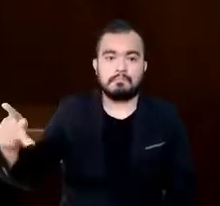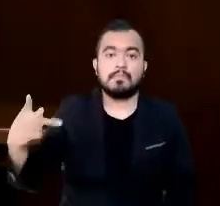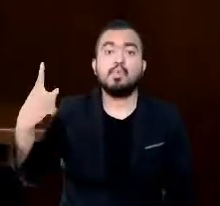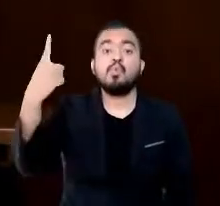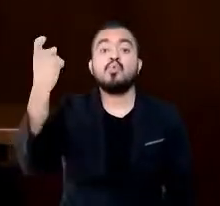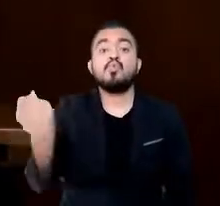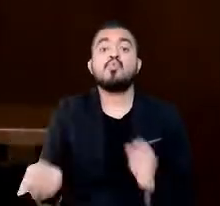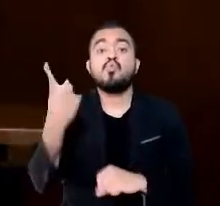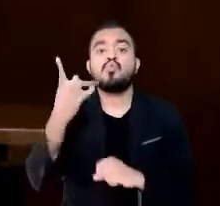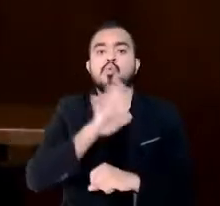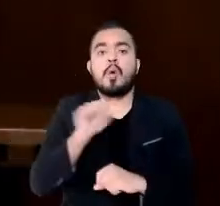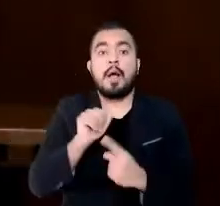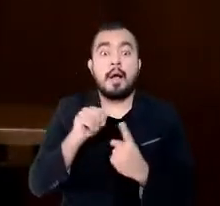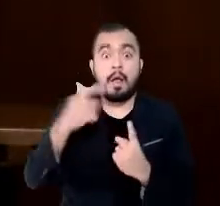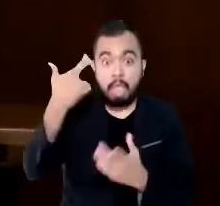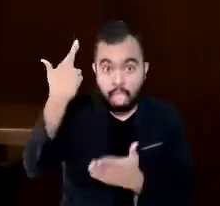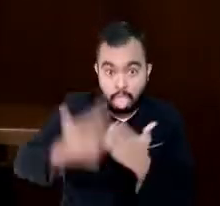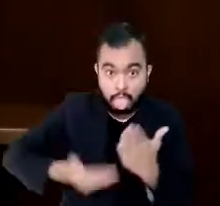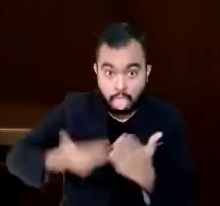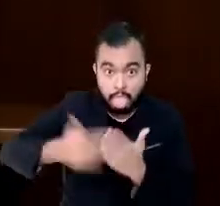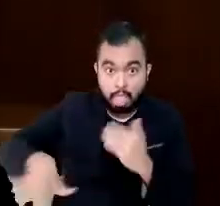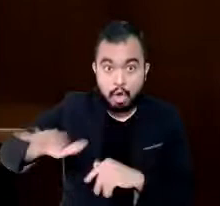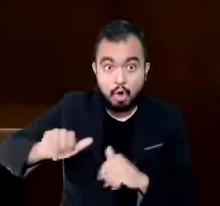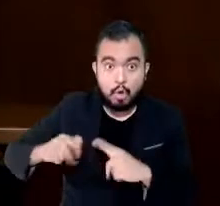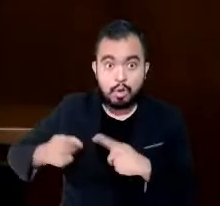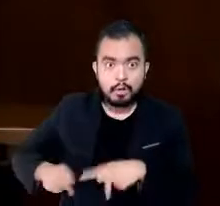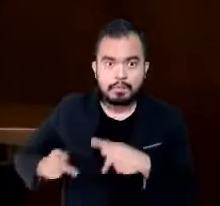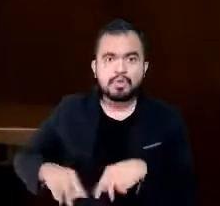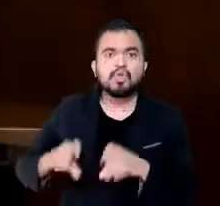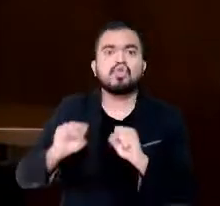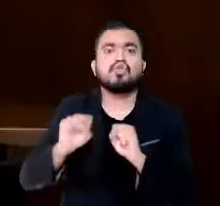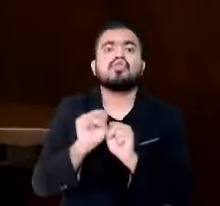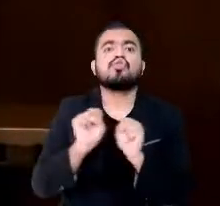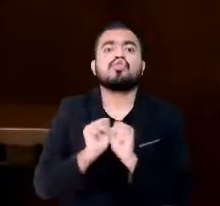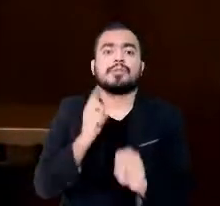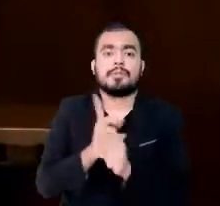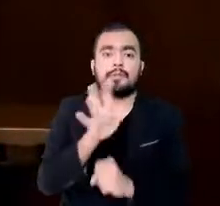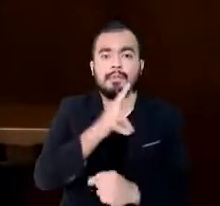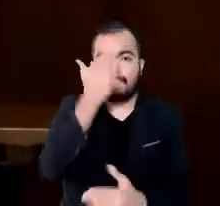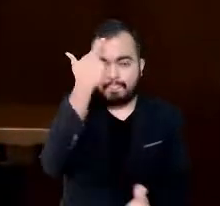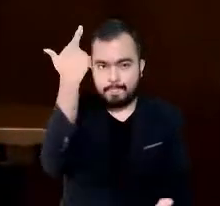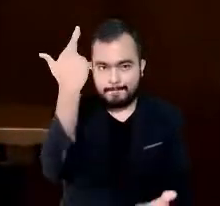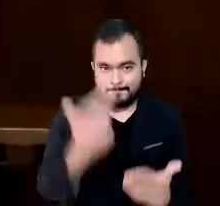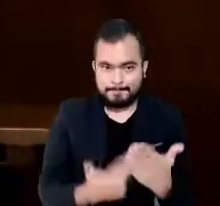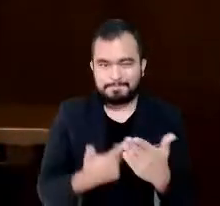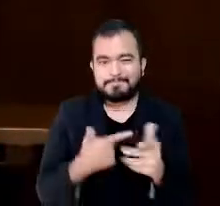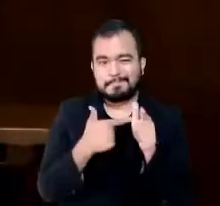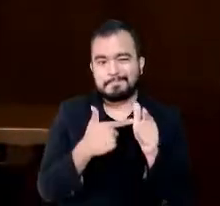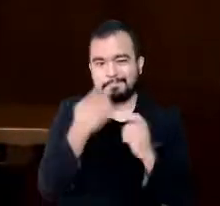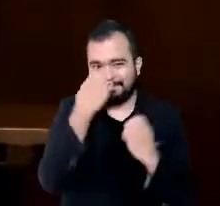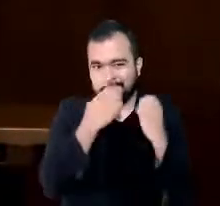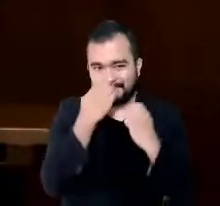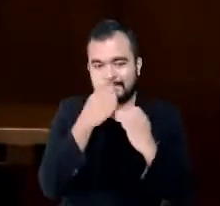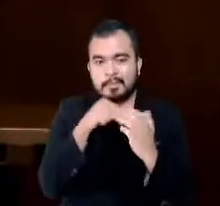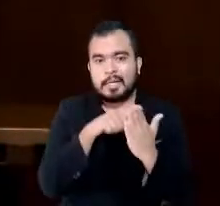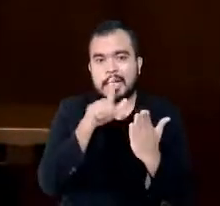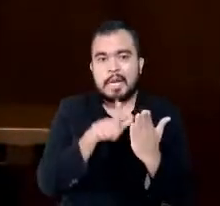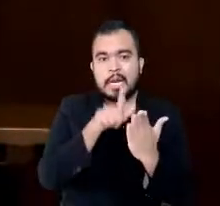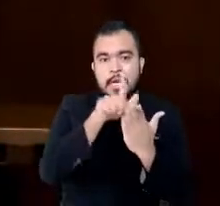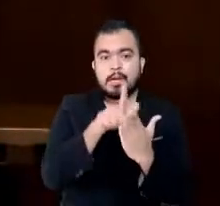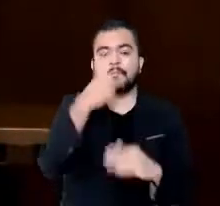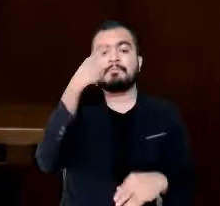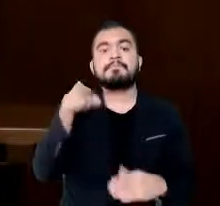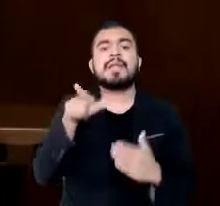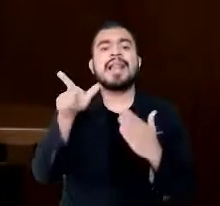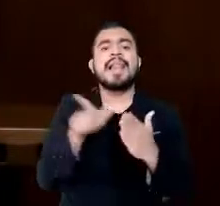los derechos de terceros o se ofendan los de la sociedad. Continuando con el análisis normativo en la Ley Federal para prevenir